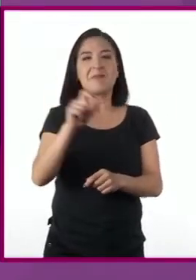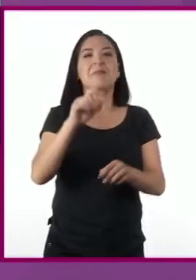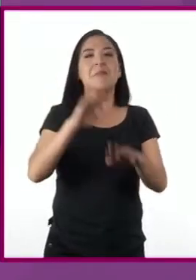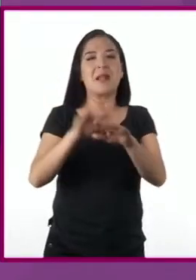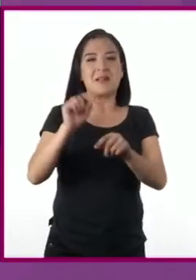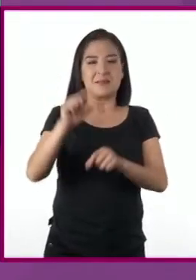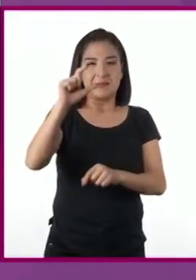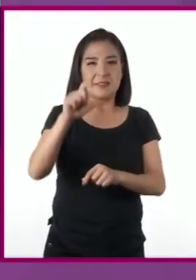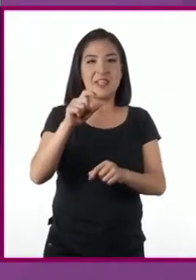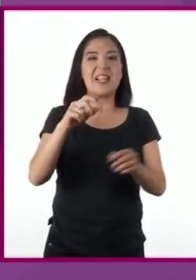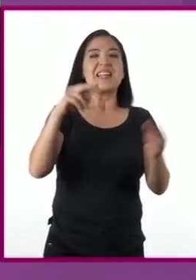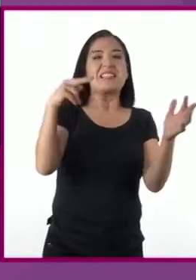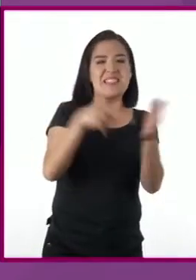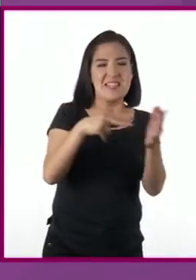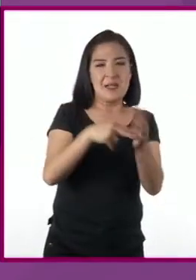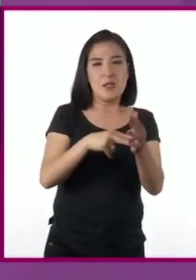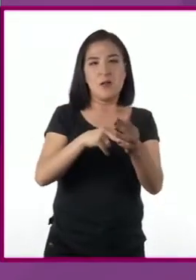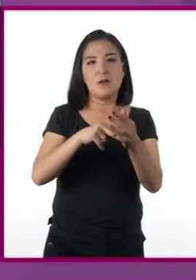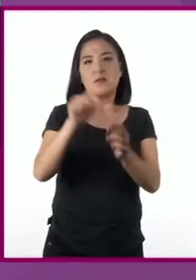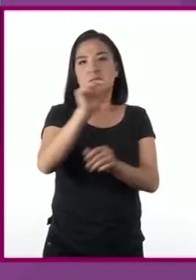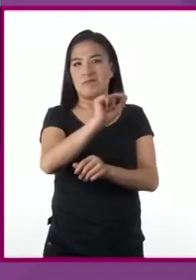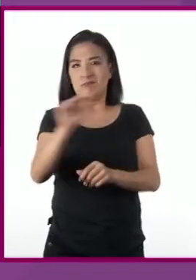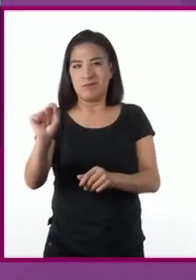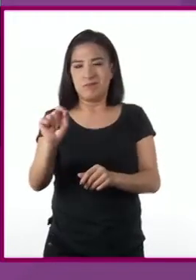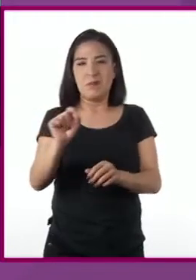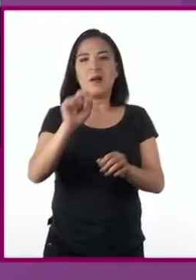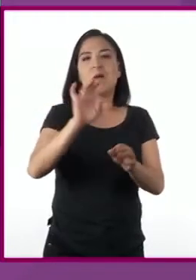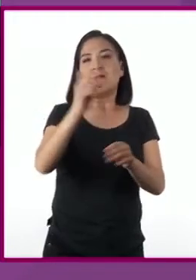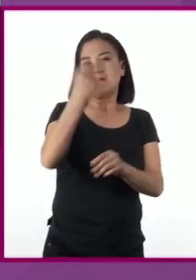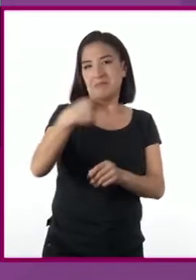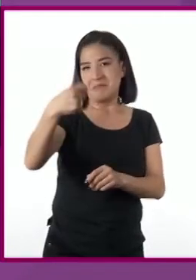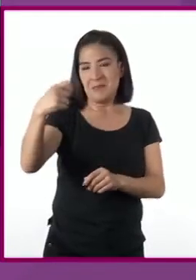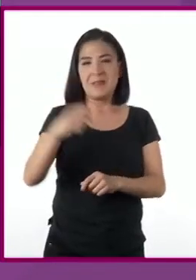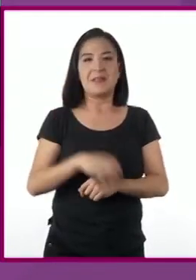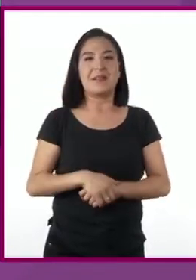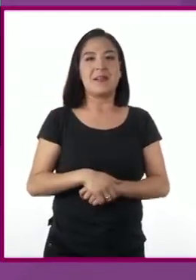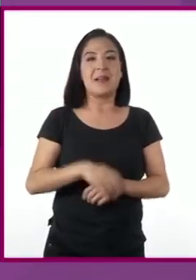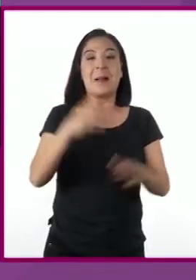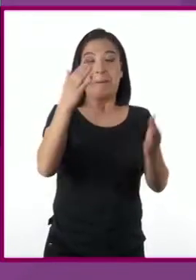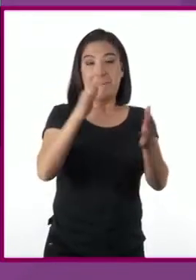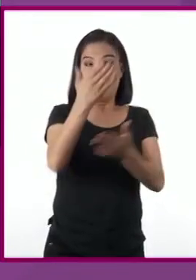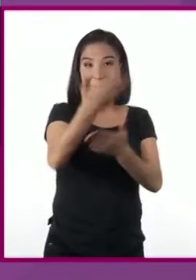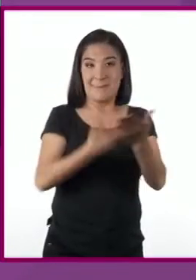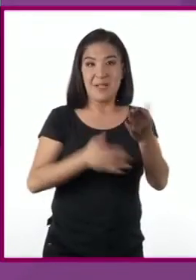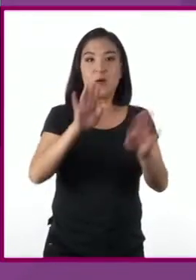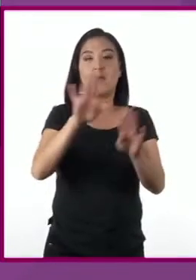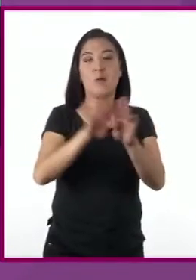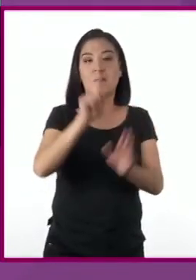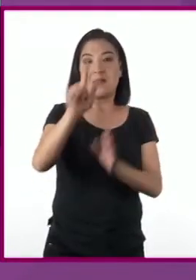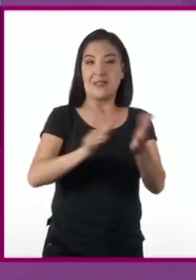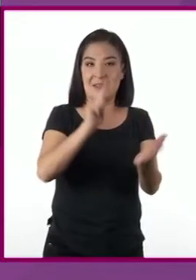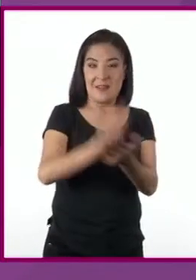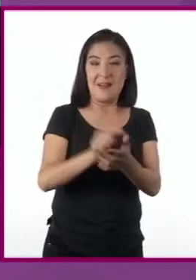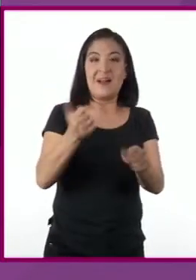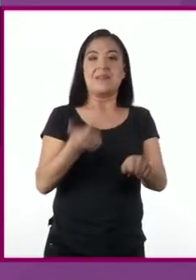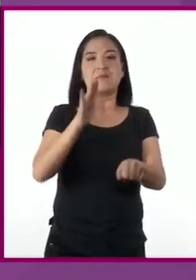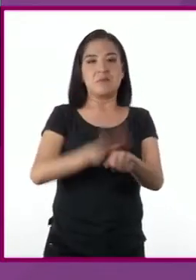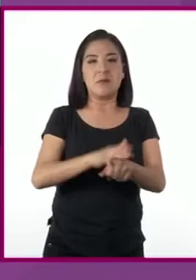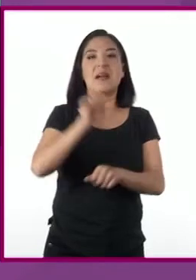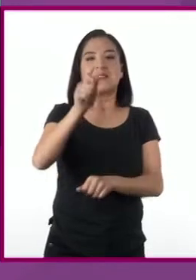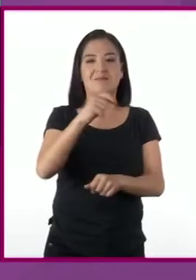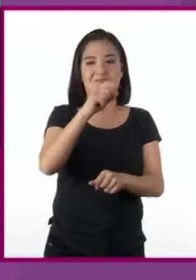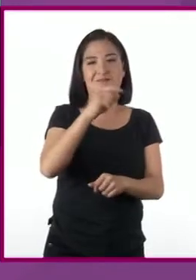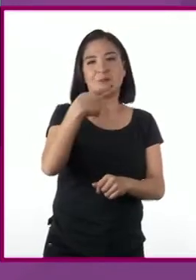versálitas, negras o subrayadas. En documentos legales y administrativos, las marcas